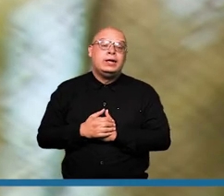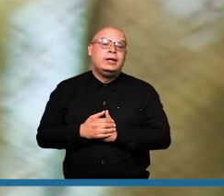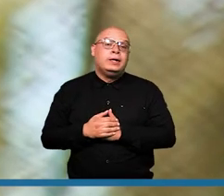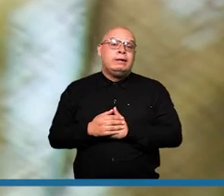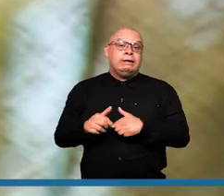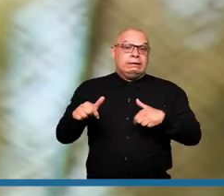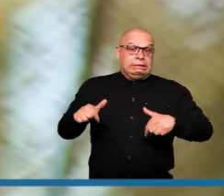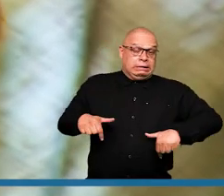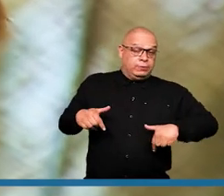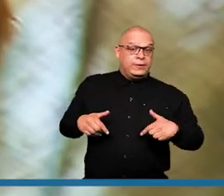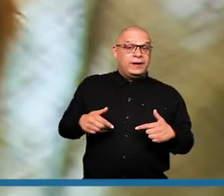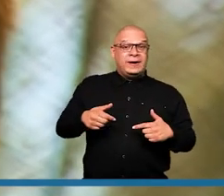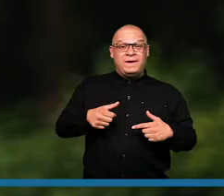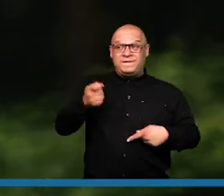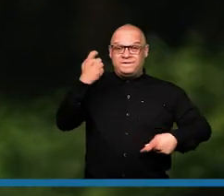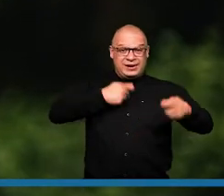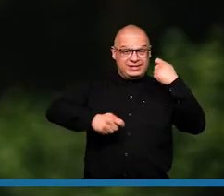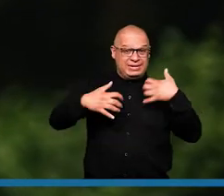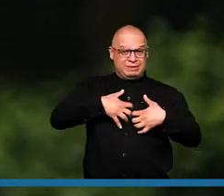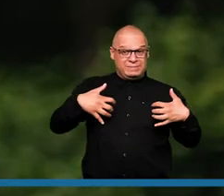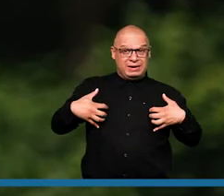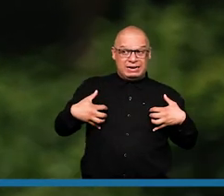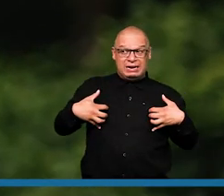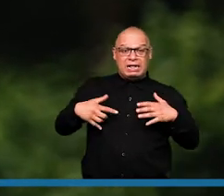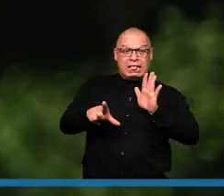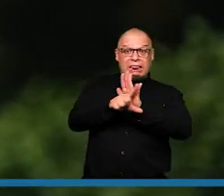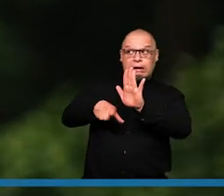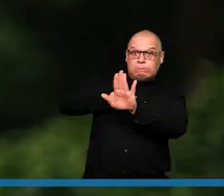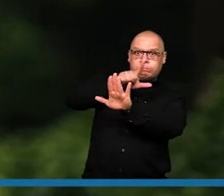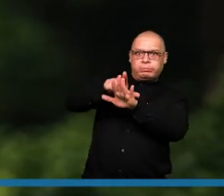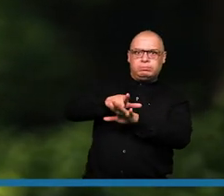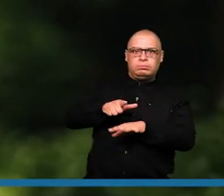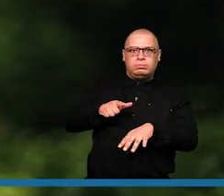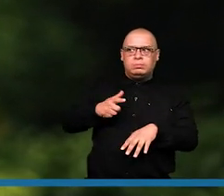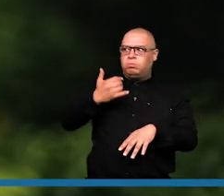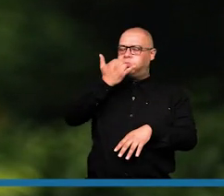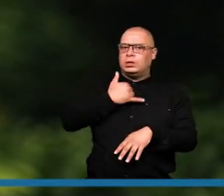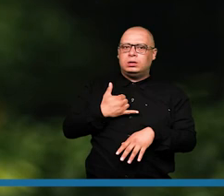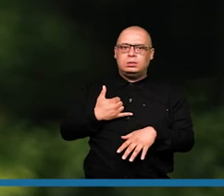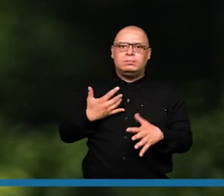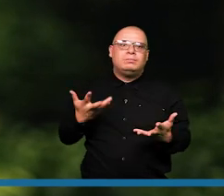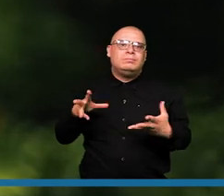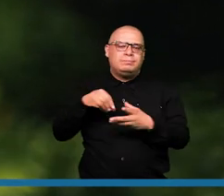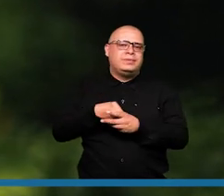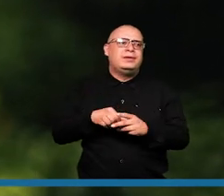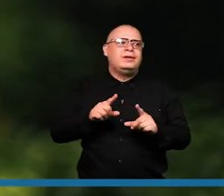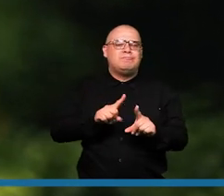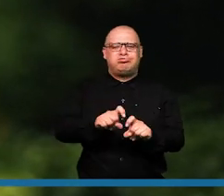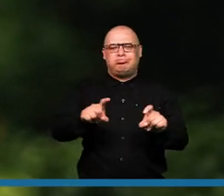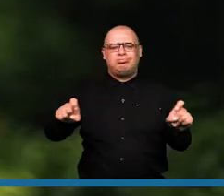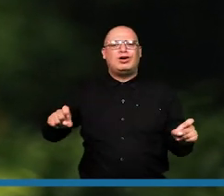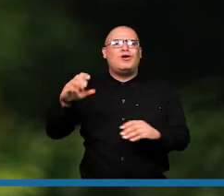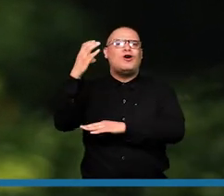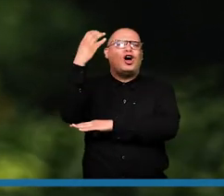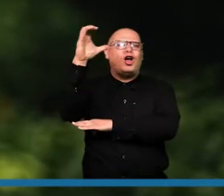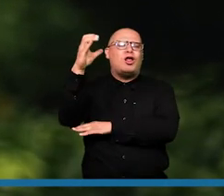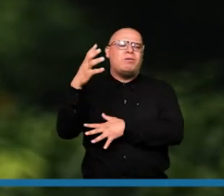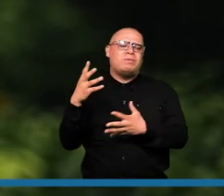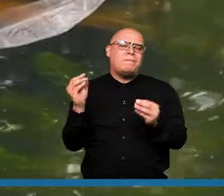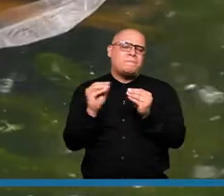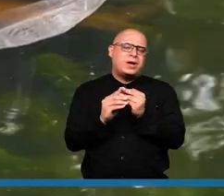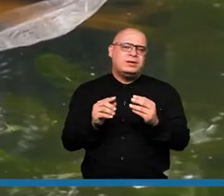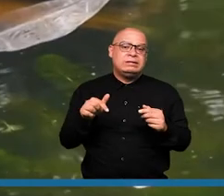más grande a nivel planetario ilegal, que es el tráfico de fauna. Este es un, y Colombia como país megadiverso, pues más que ser